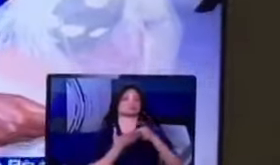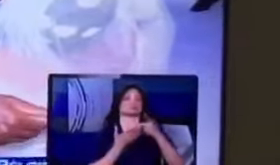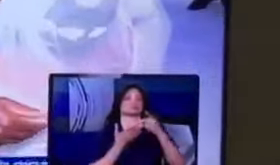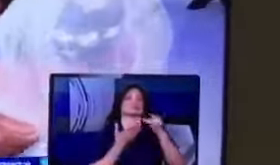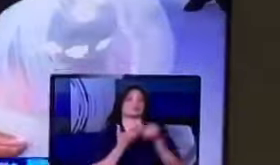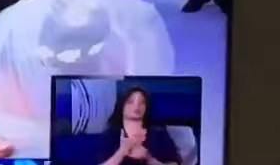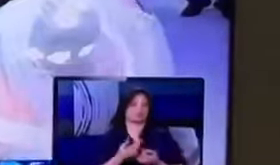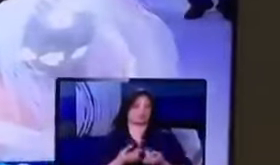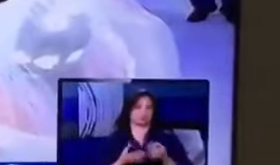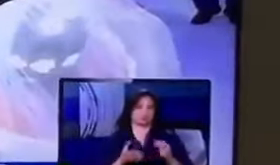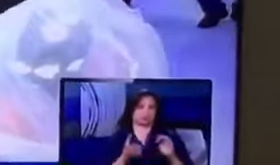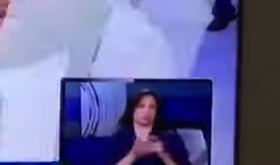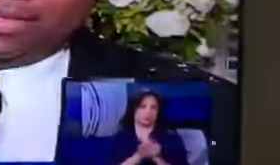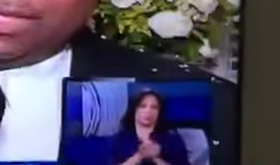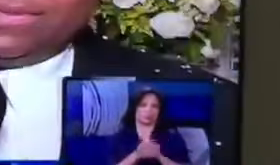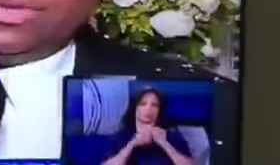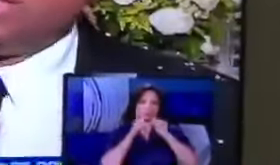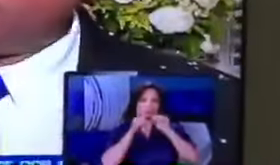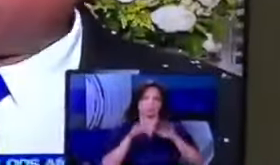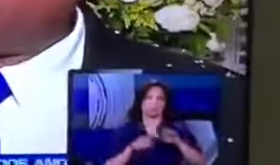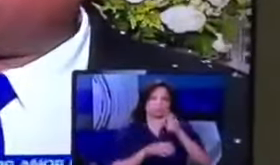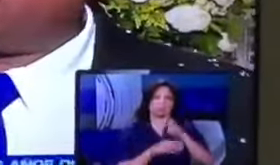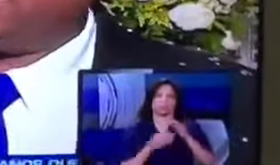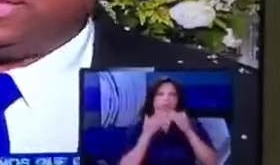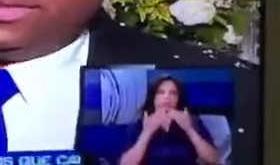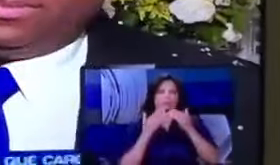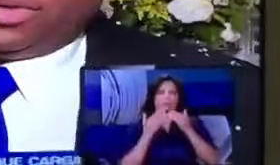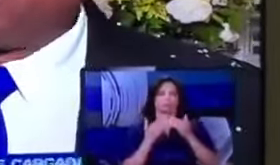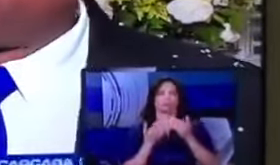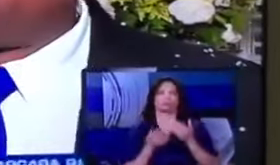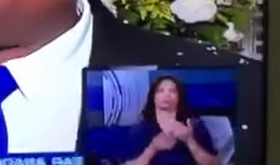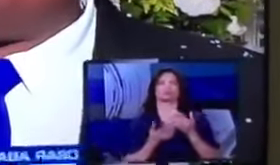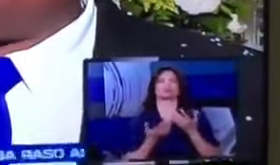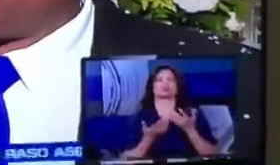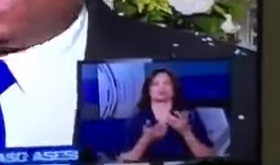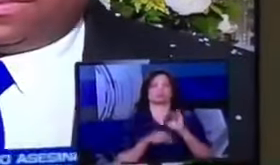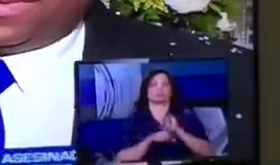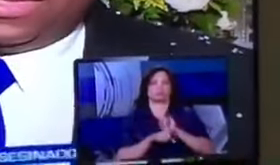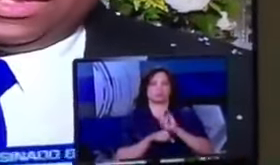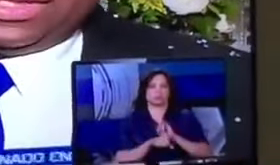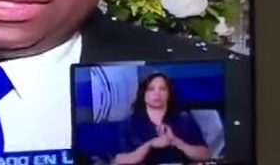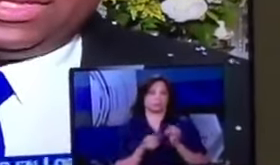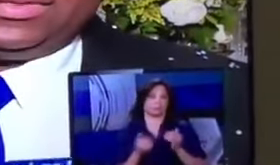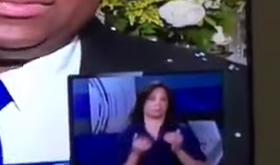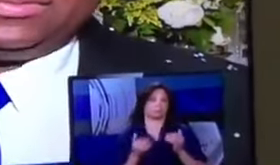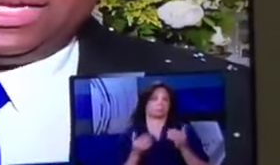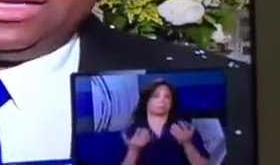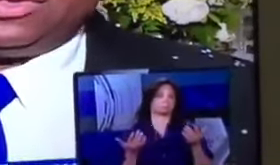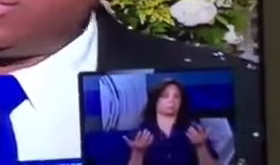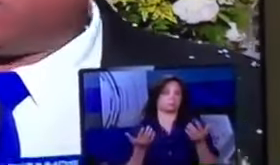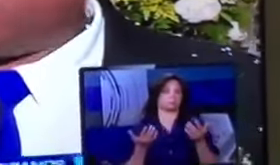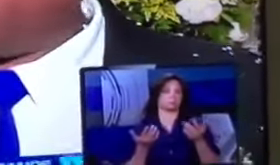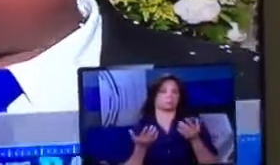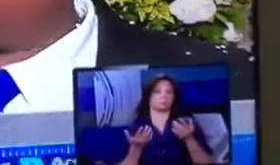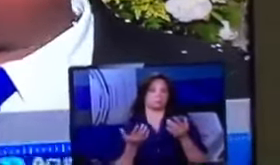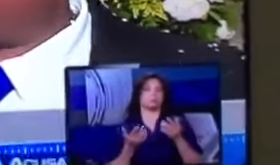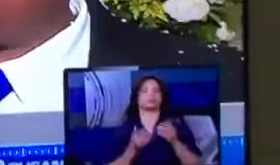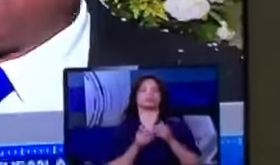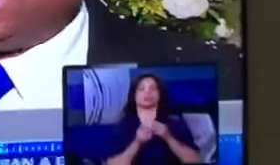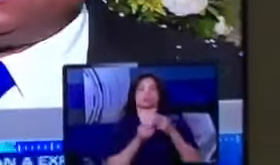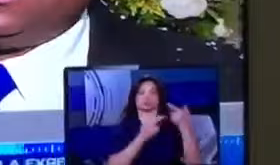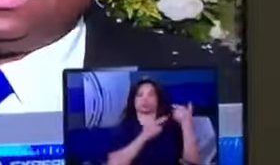amor bajo los lazos del Señor. Gracias damos al Señor por nuestra congregación que permite, cumpliendo